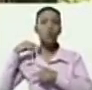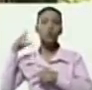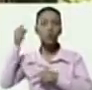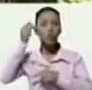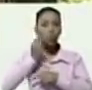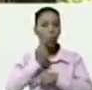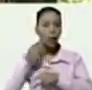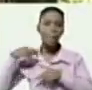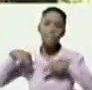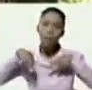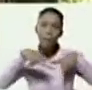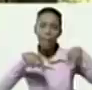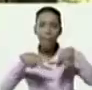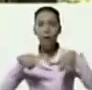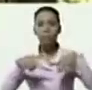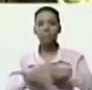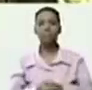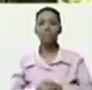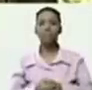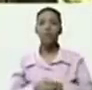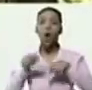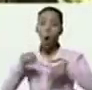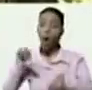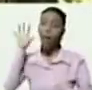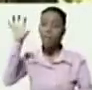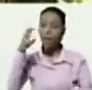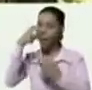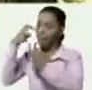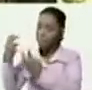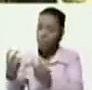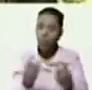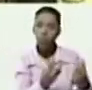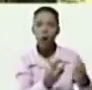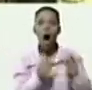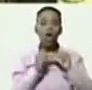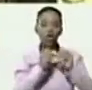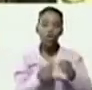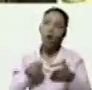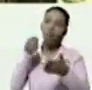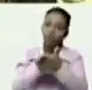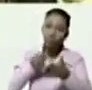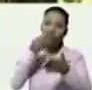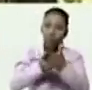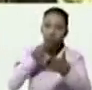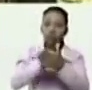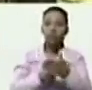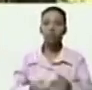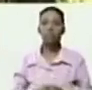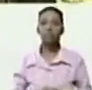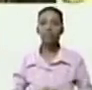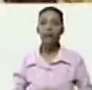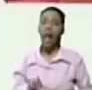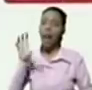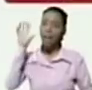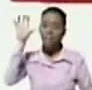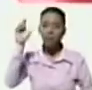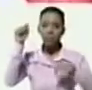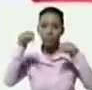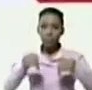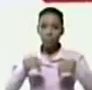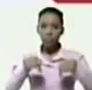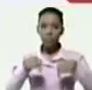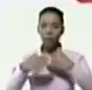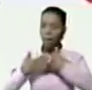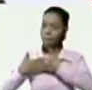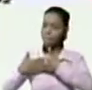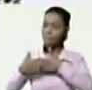Y la patria hoy nos convida, nos invita a seguir luchando. La patria hoy nos abre